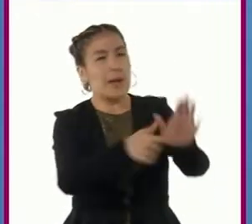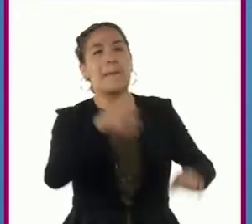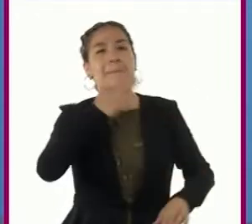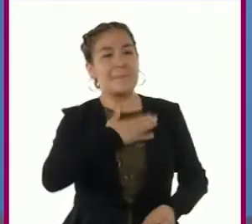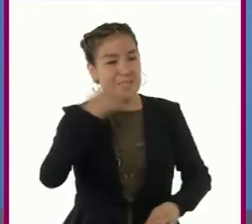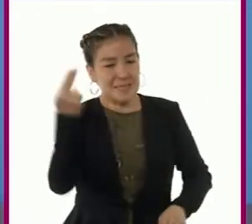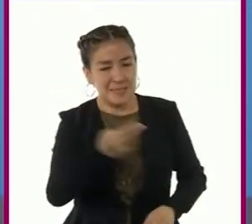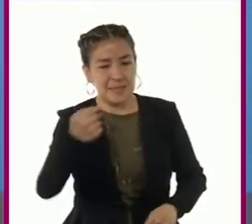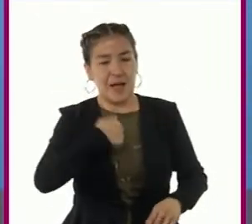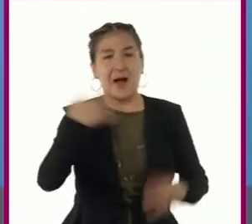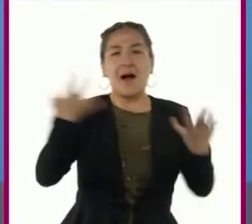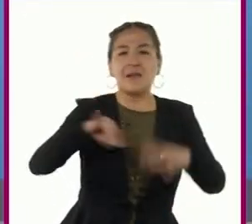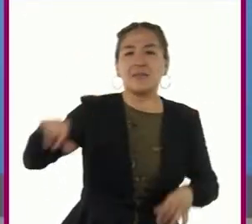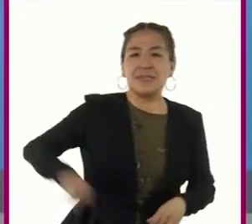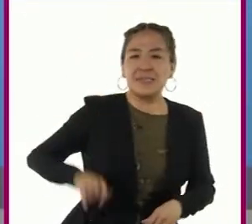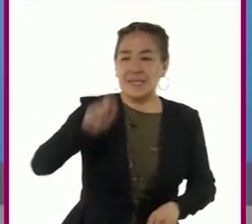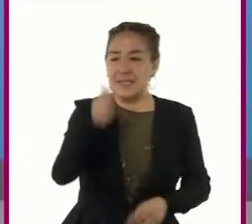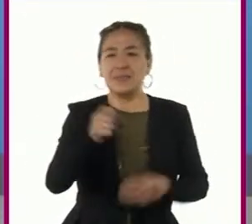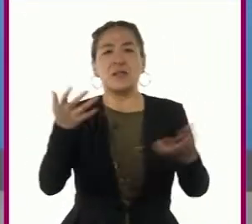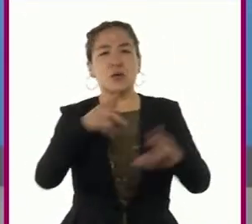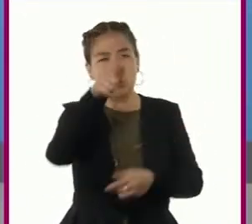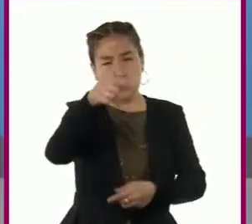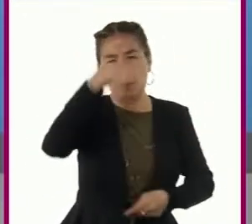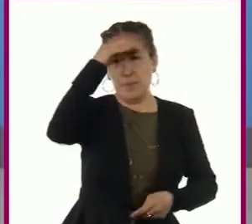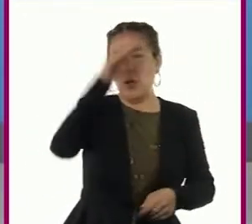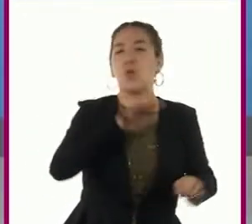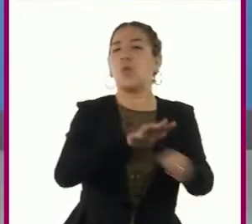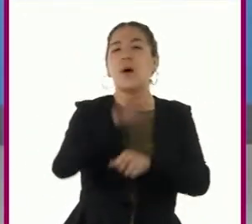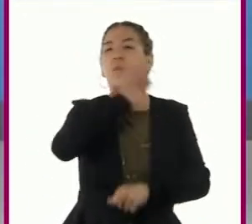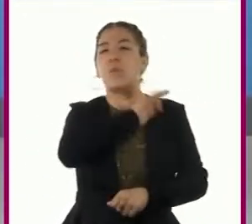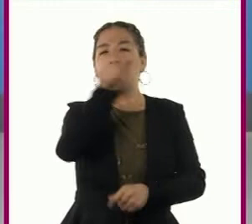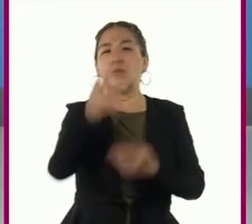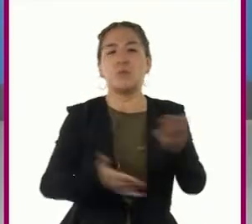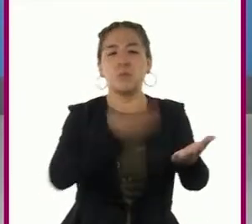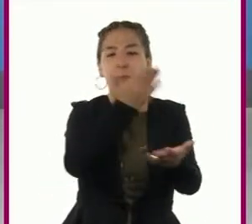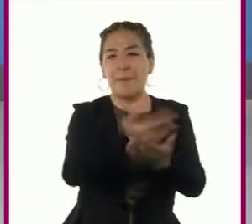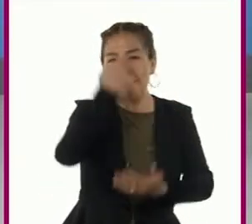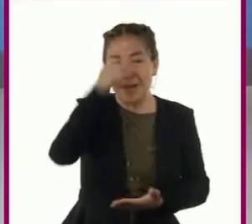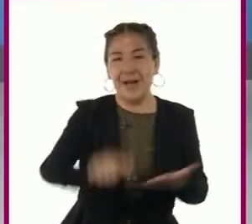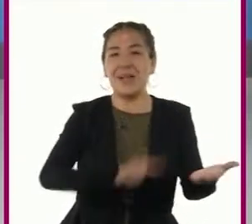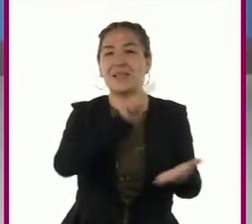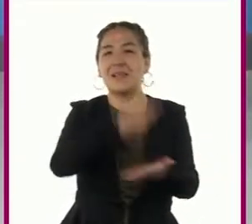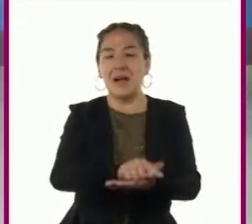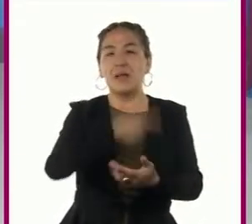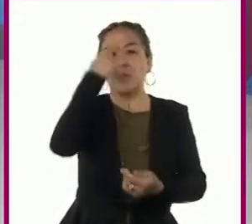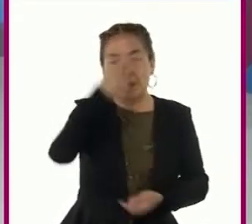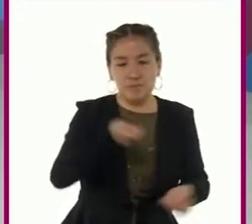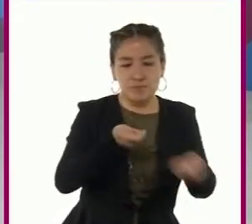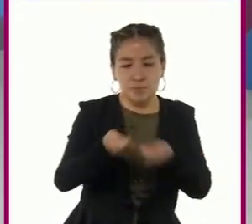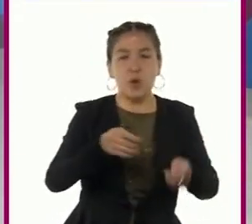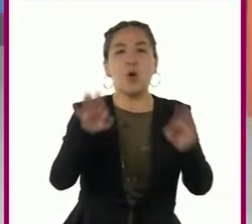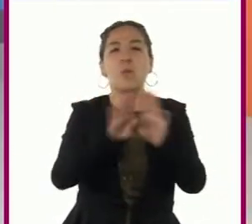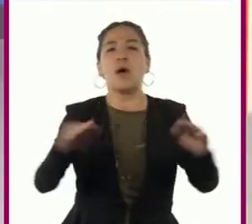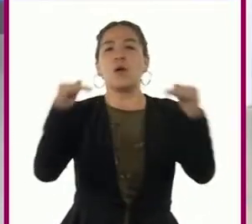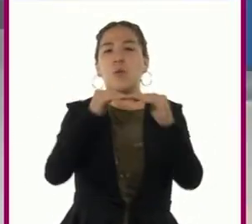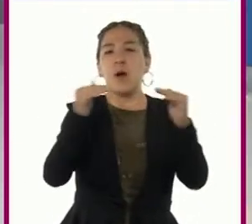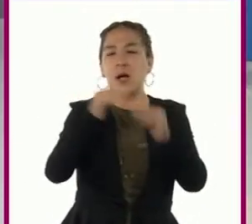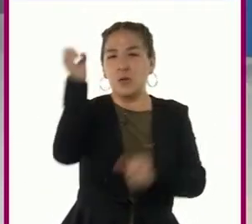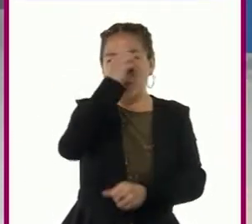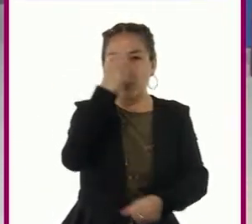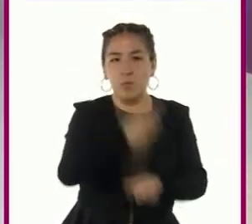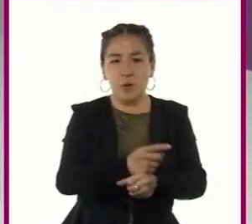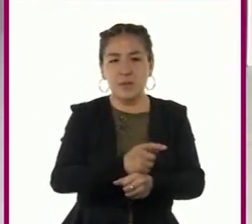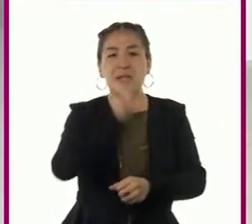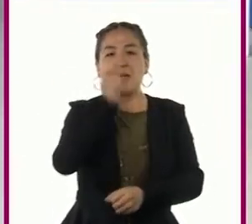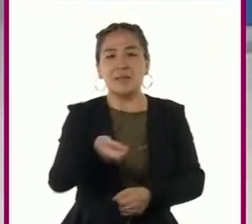intereses. ¿Vienen a su mente algunas que puedan proponer leyes que regulen la igualdad de oportunidades,